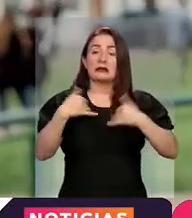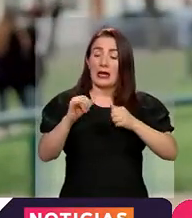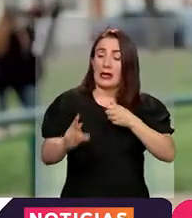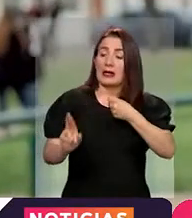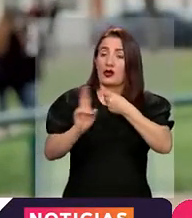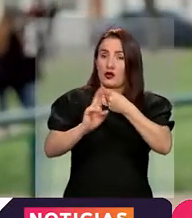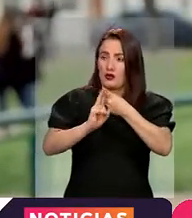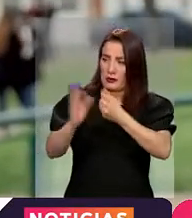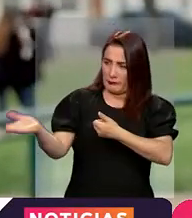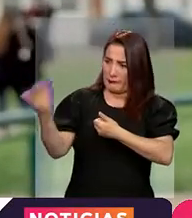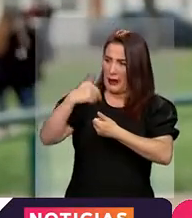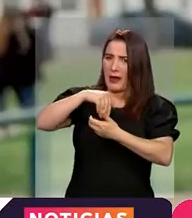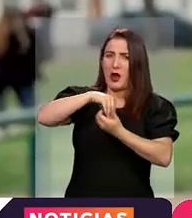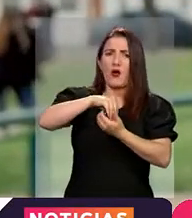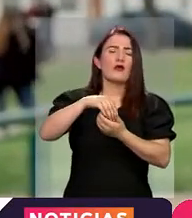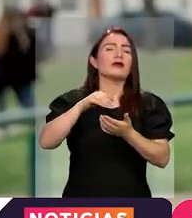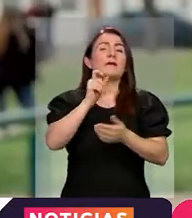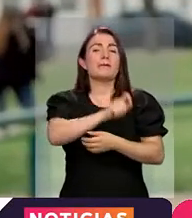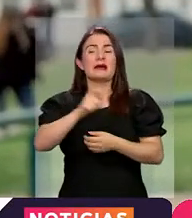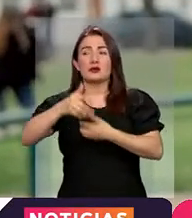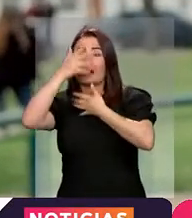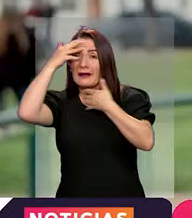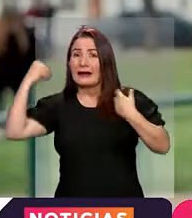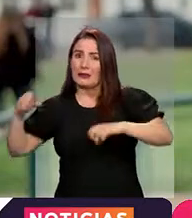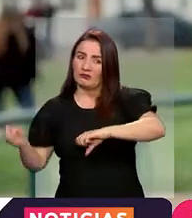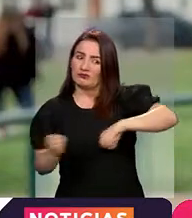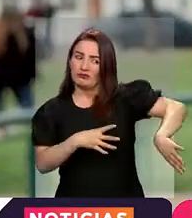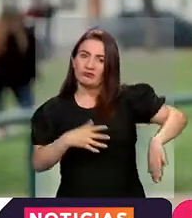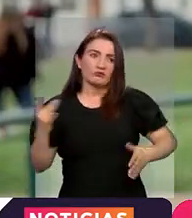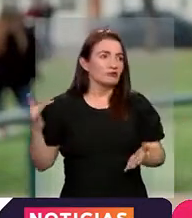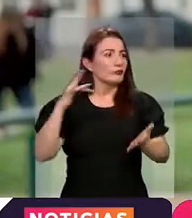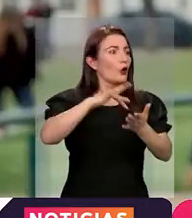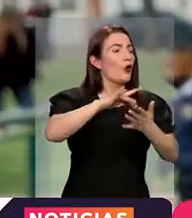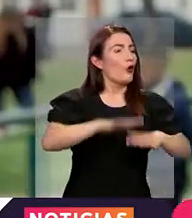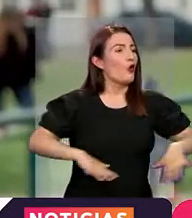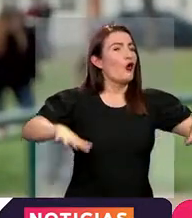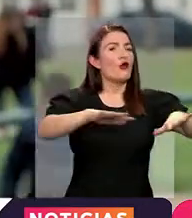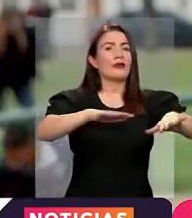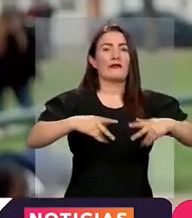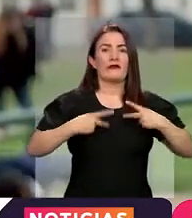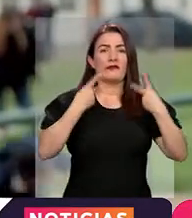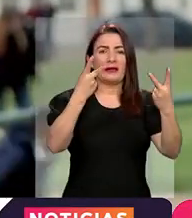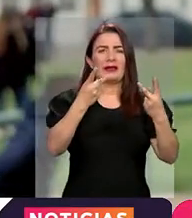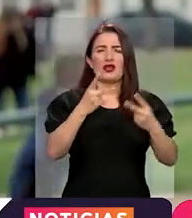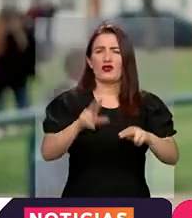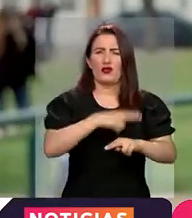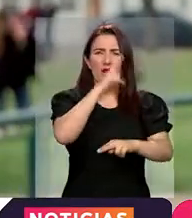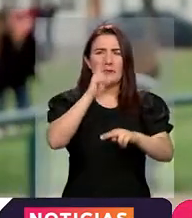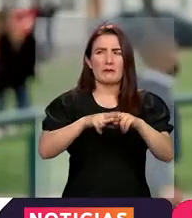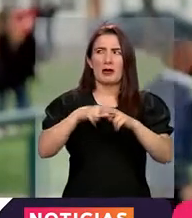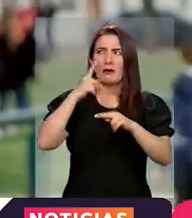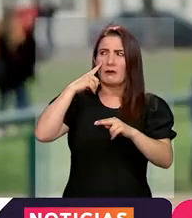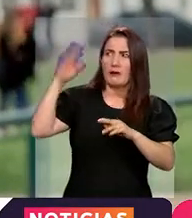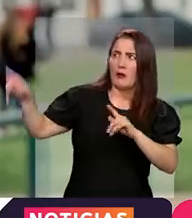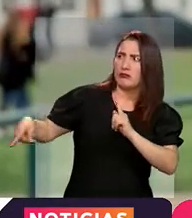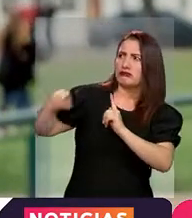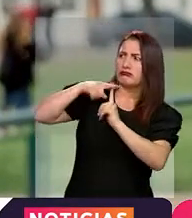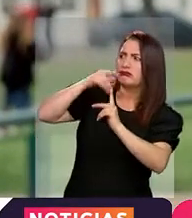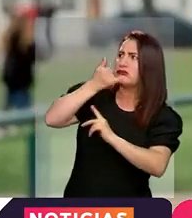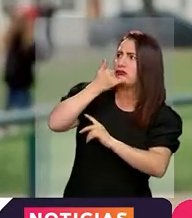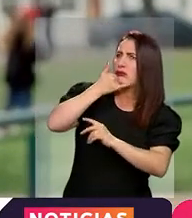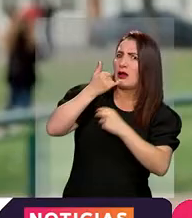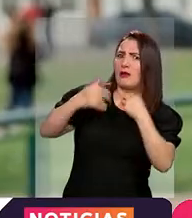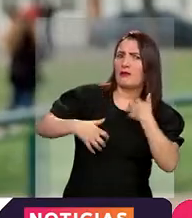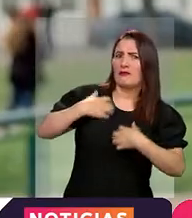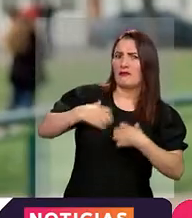y la reincorporación de las personas a la vida civil que estén siendo hoy amenazadas a su integridad física